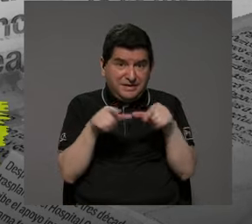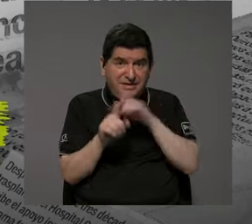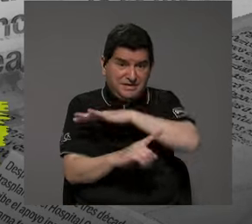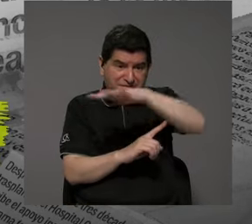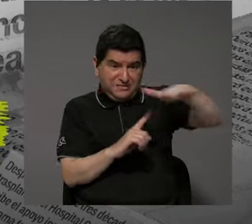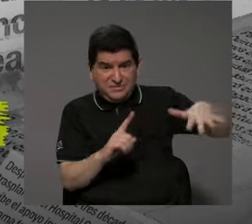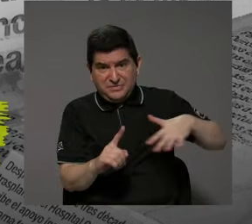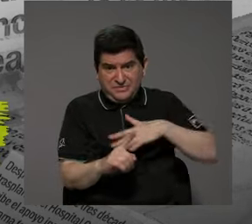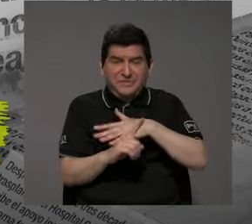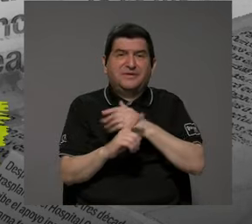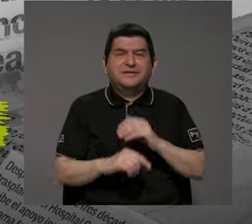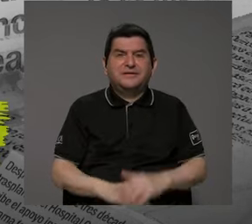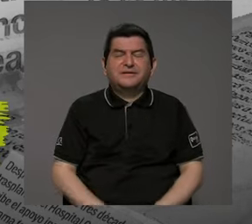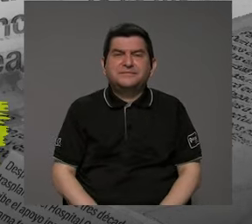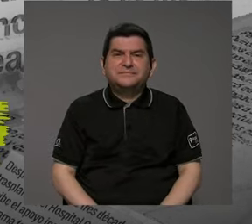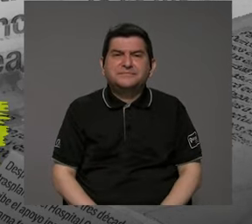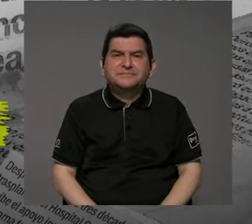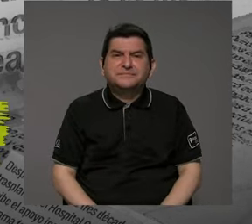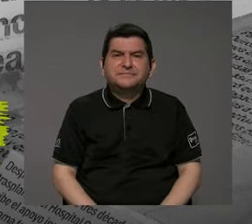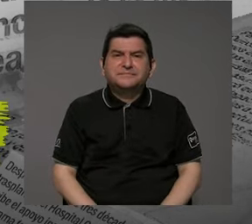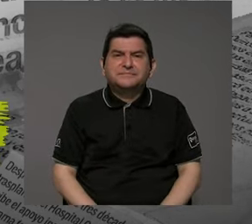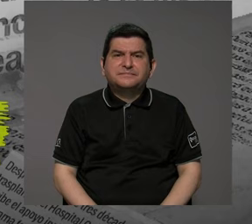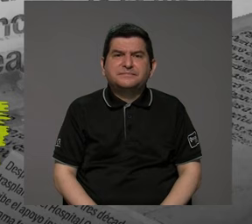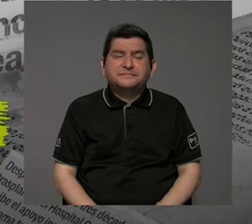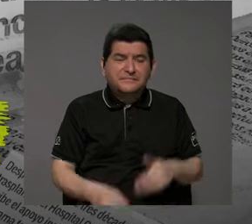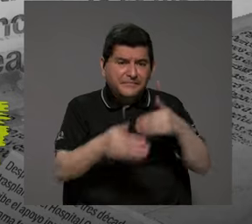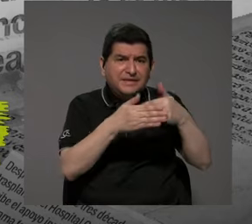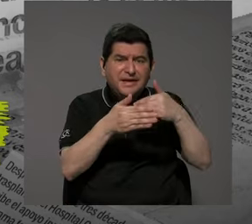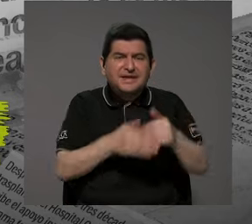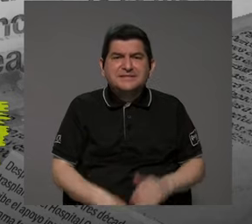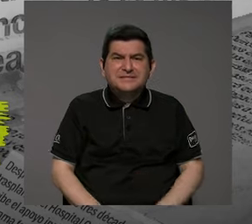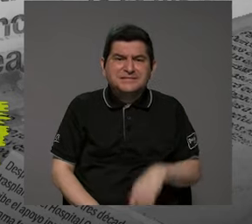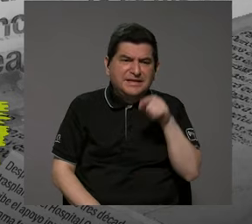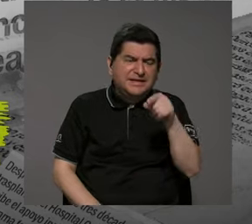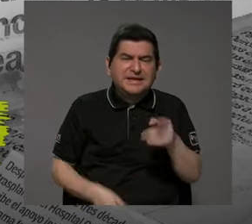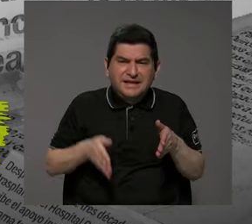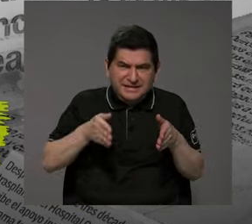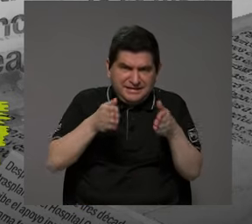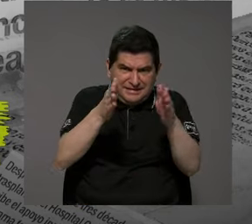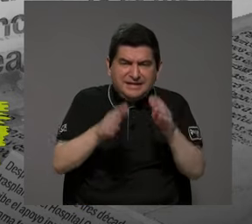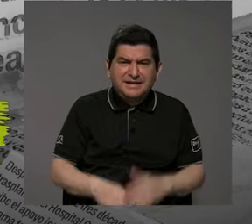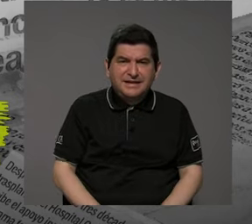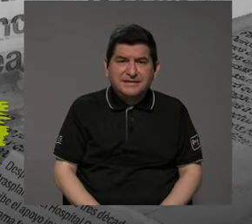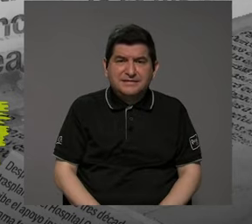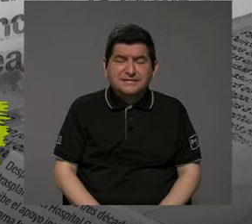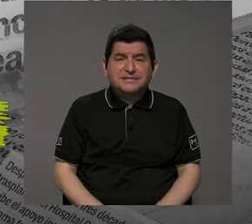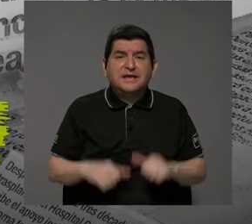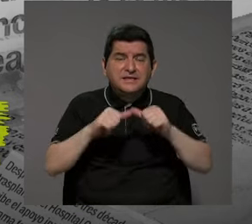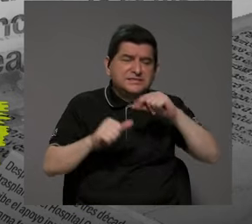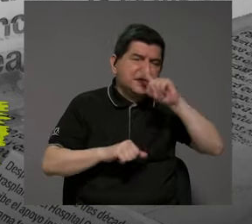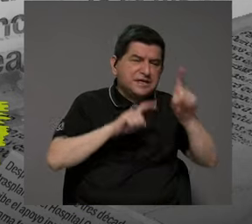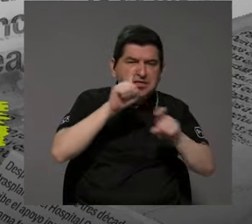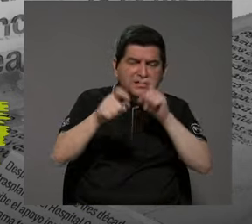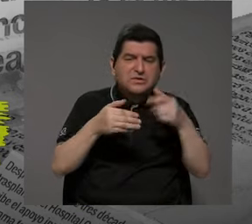alrededores una en el cordón del caño verdad y nos sentábamos a comer mientras seguíamos con las encuestas y realmente